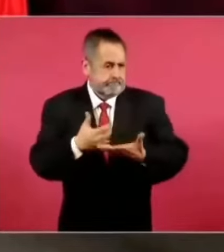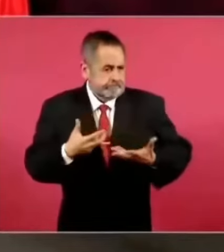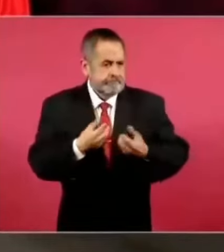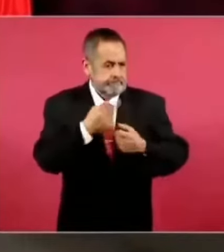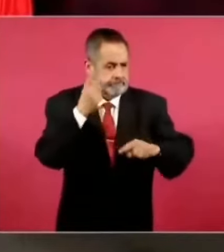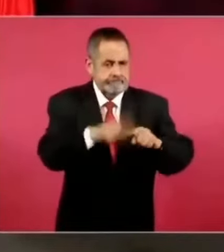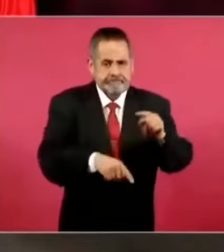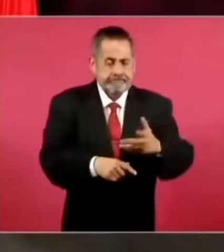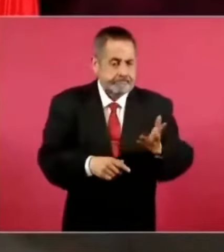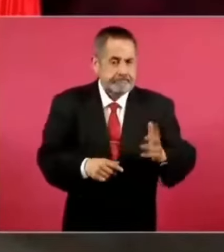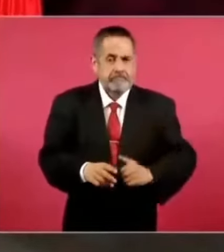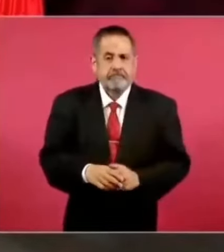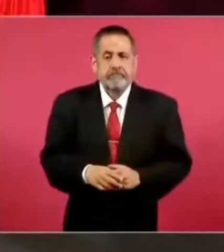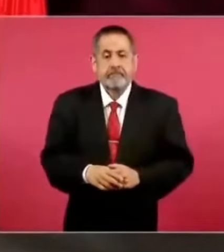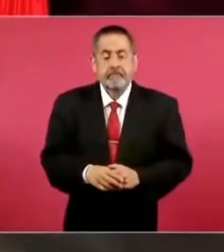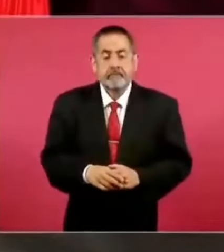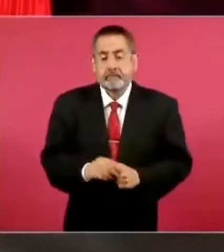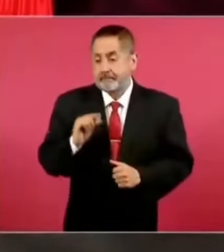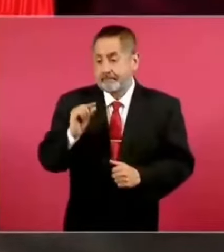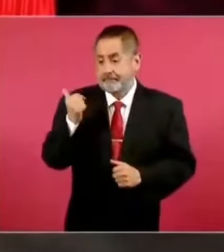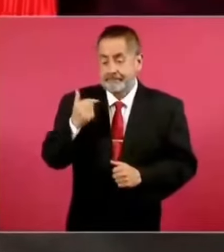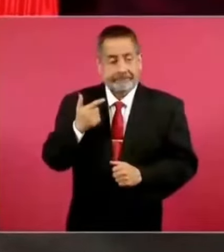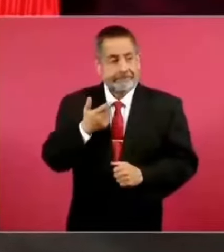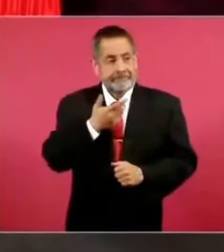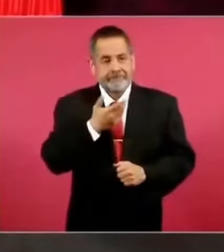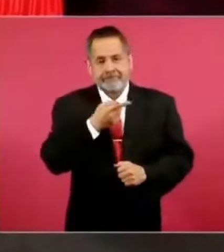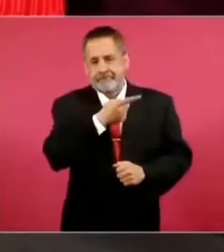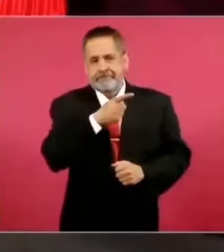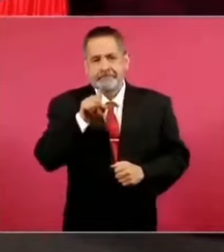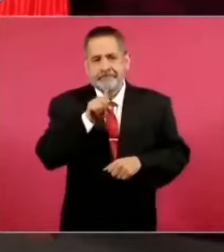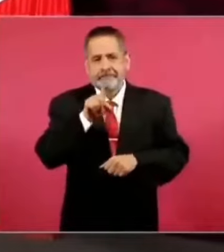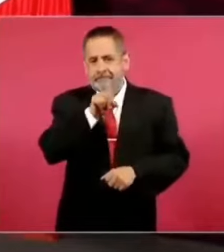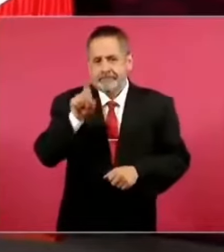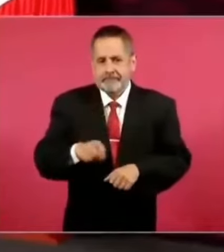Ahora que vinieron los legisladores de Texas,